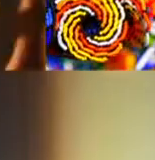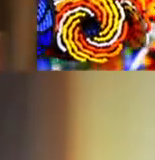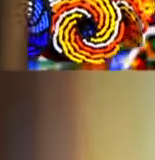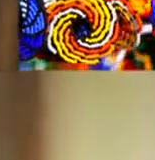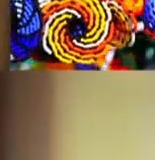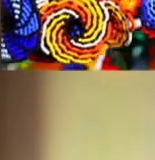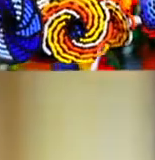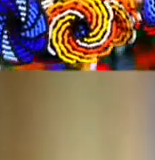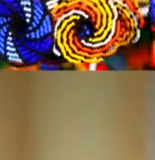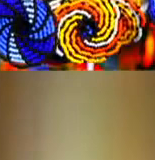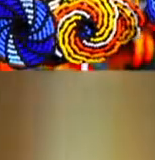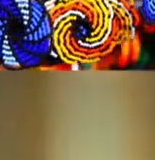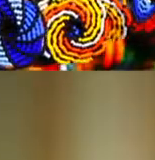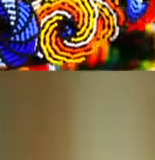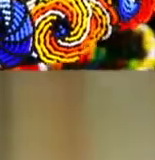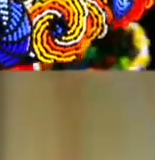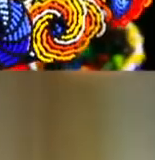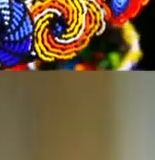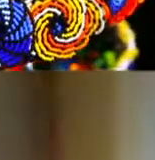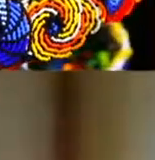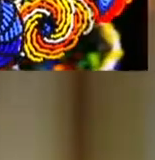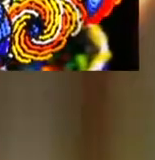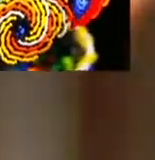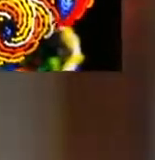hecho en México.